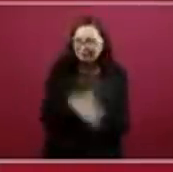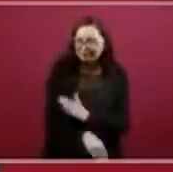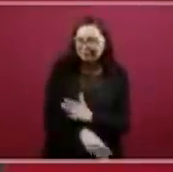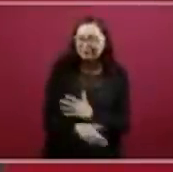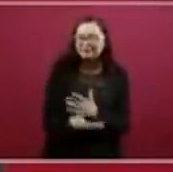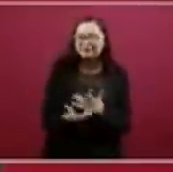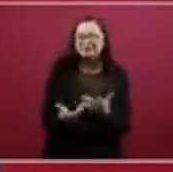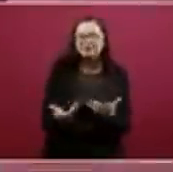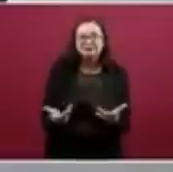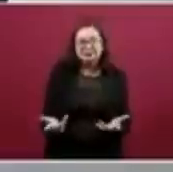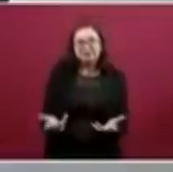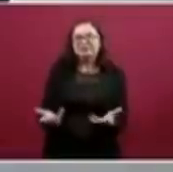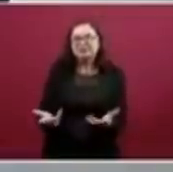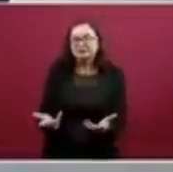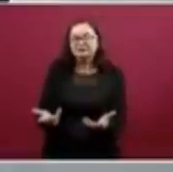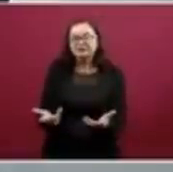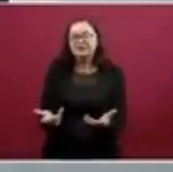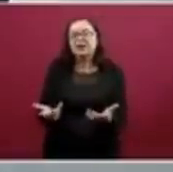Entonces, tiene que ser